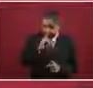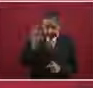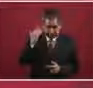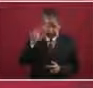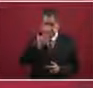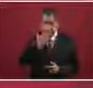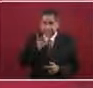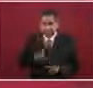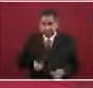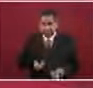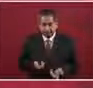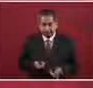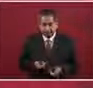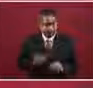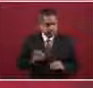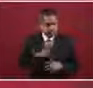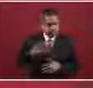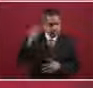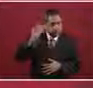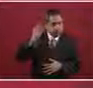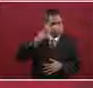No existía